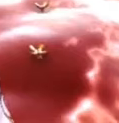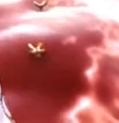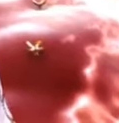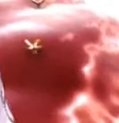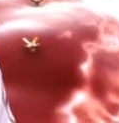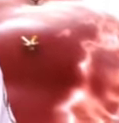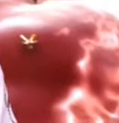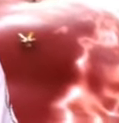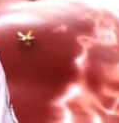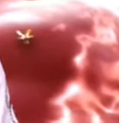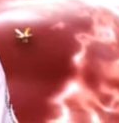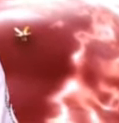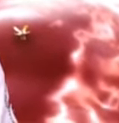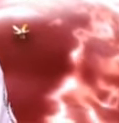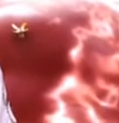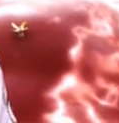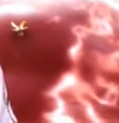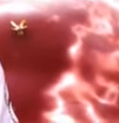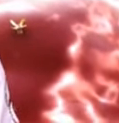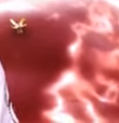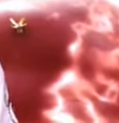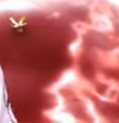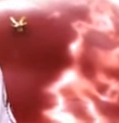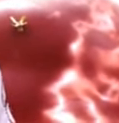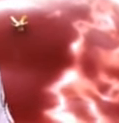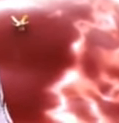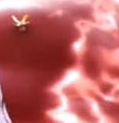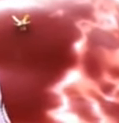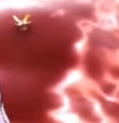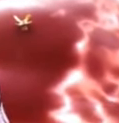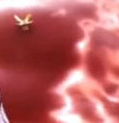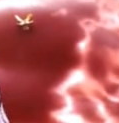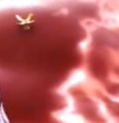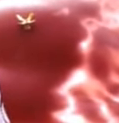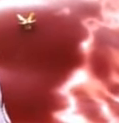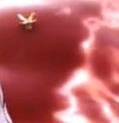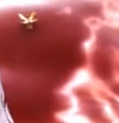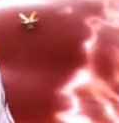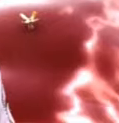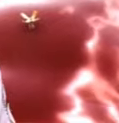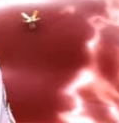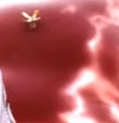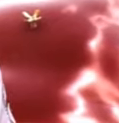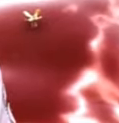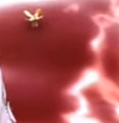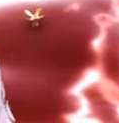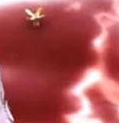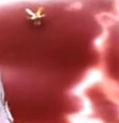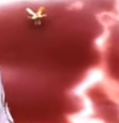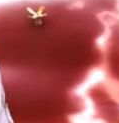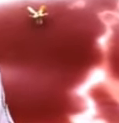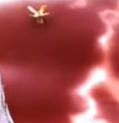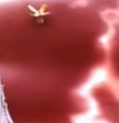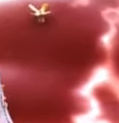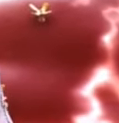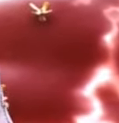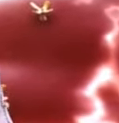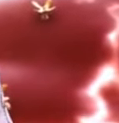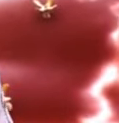exposición. Establecer medidas de prevención es responsabilidad de todos y en ella está la clave para una comunidad sana, libre